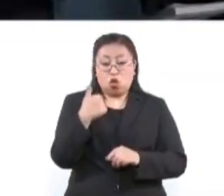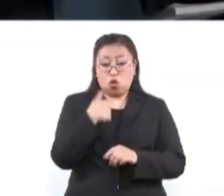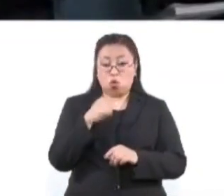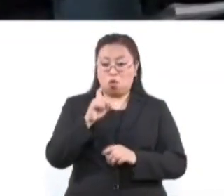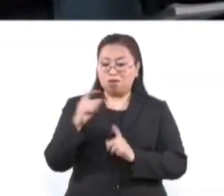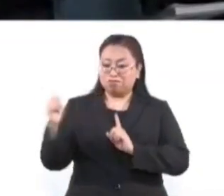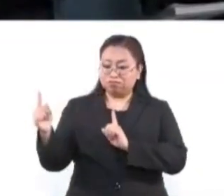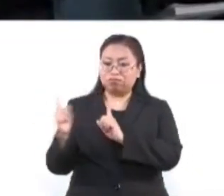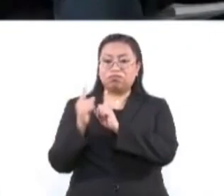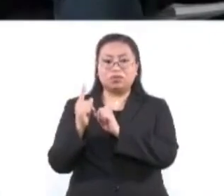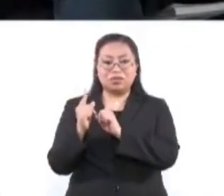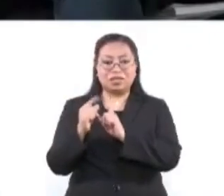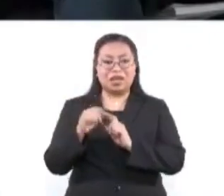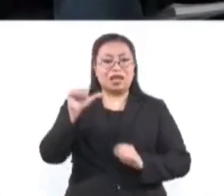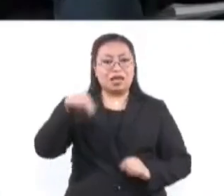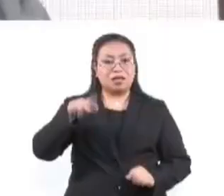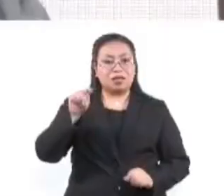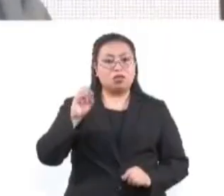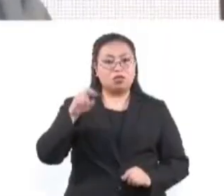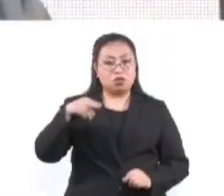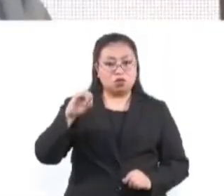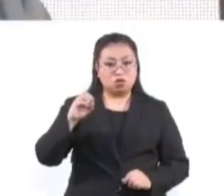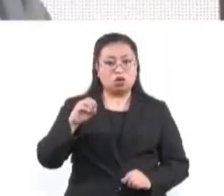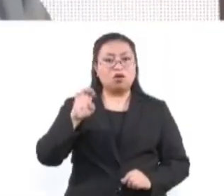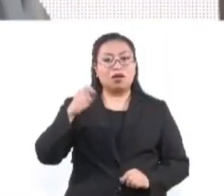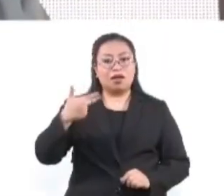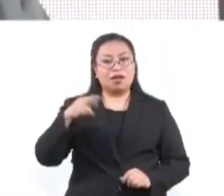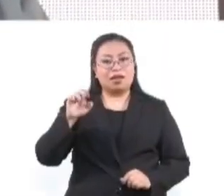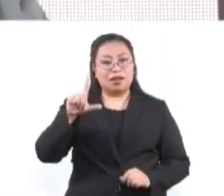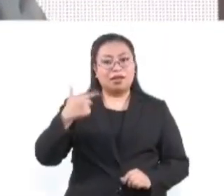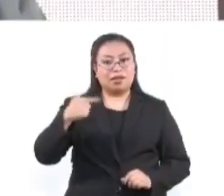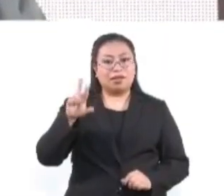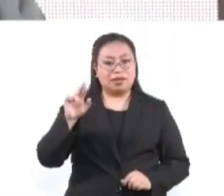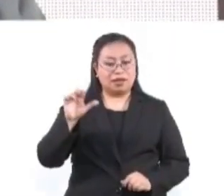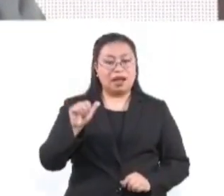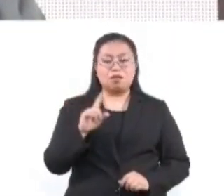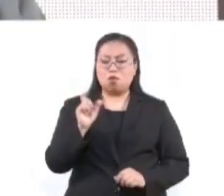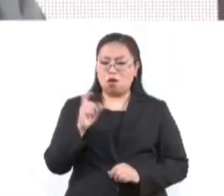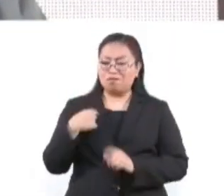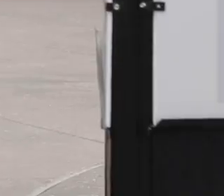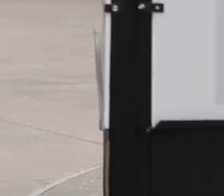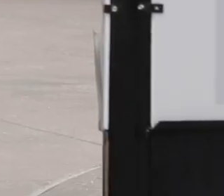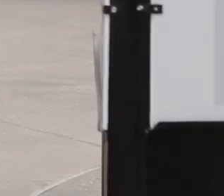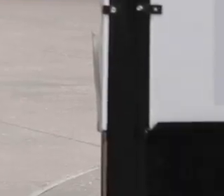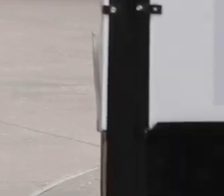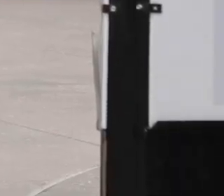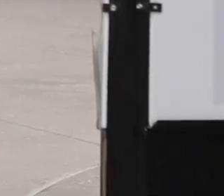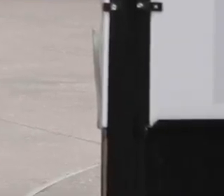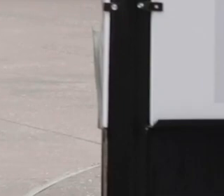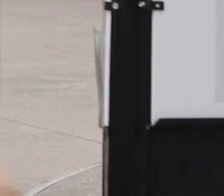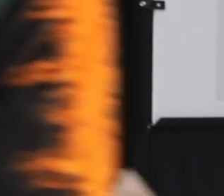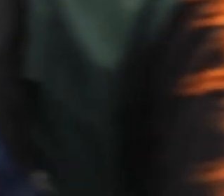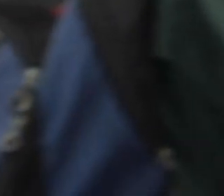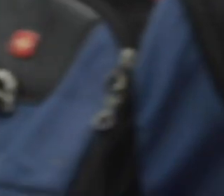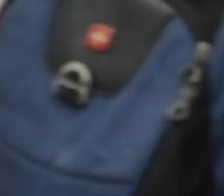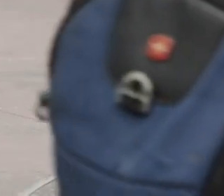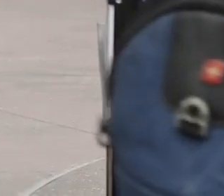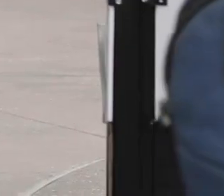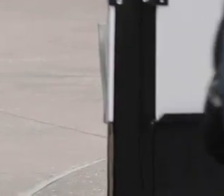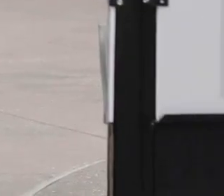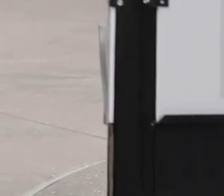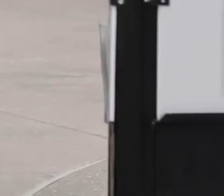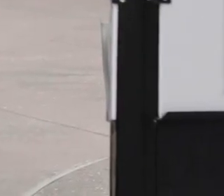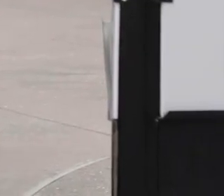vida. Su partida me la ha vuelto a cambiar. Y yo creo que ver sus cartones en el Zócalo y ver sus